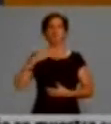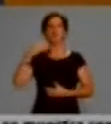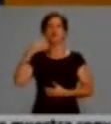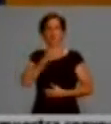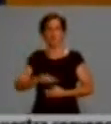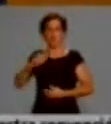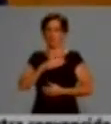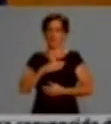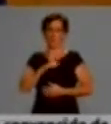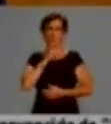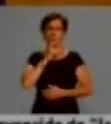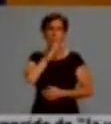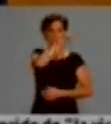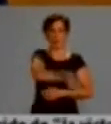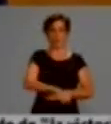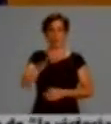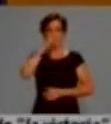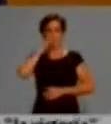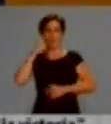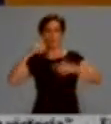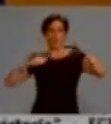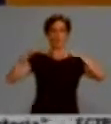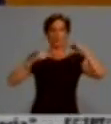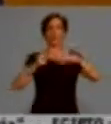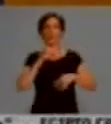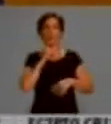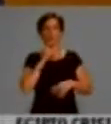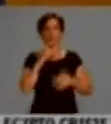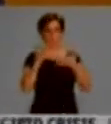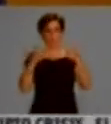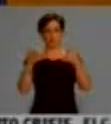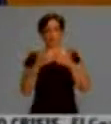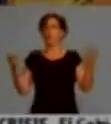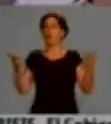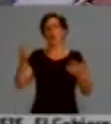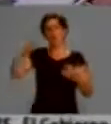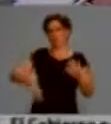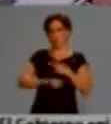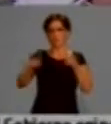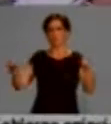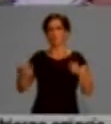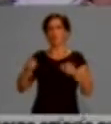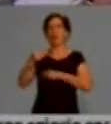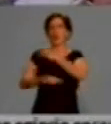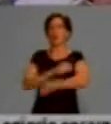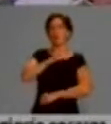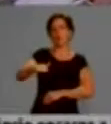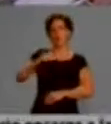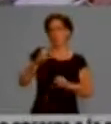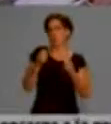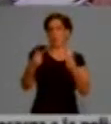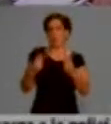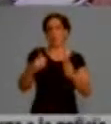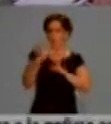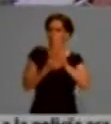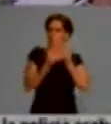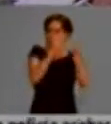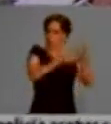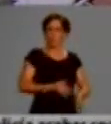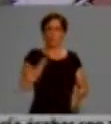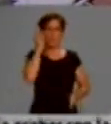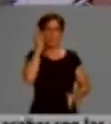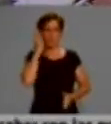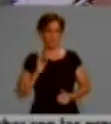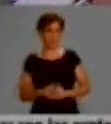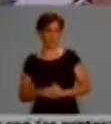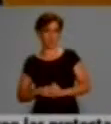Cito: «No es cierto, Luis. ¿Para qué va a hacer daño? Ya hablé con ella». Fin de la cita. Se lo